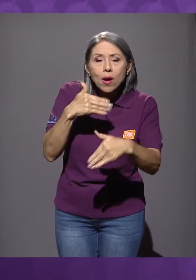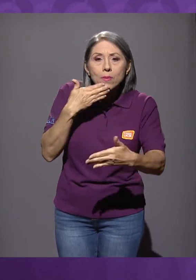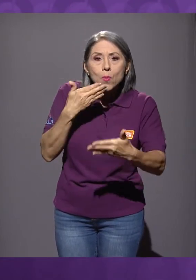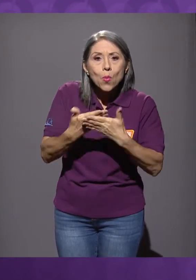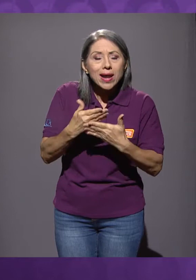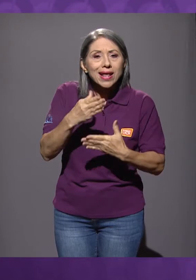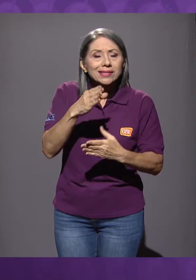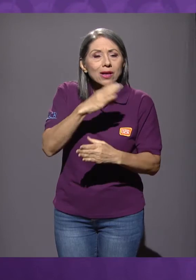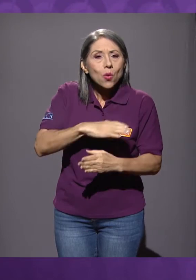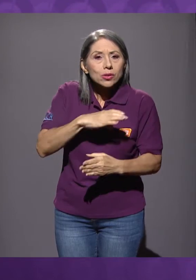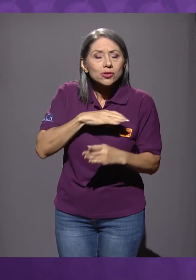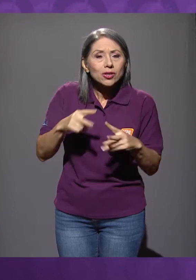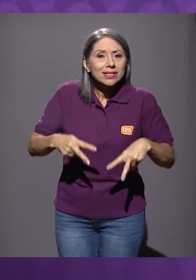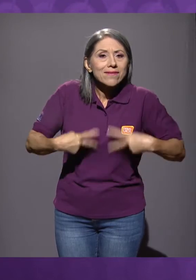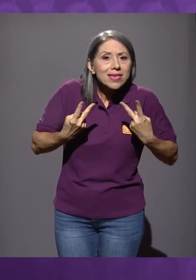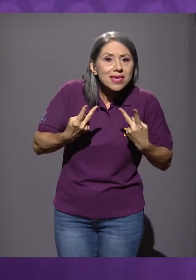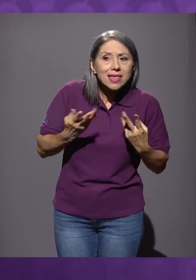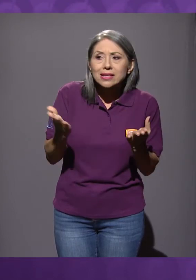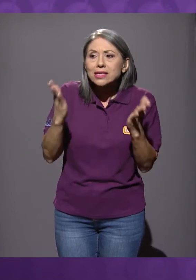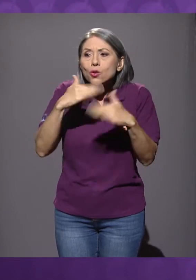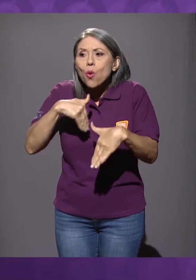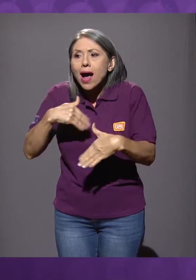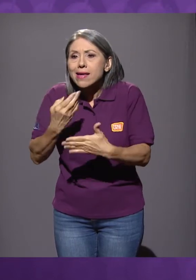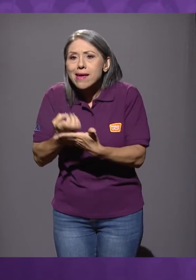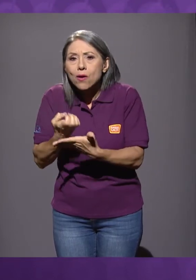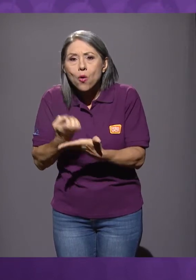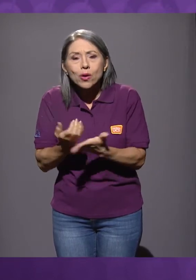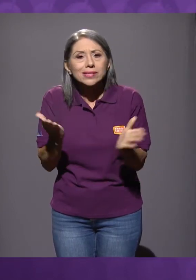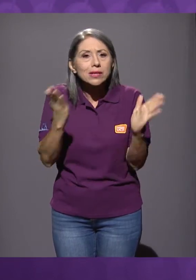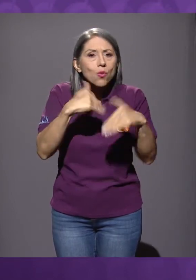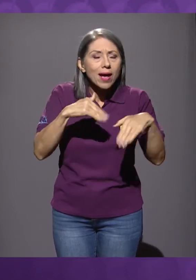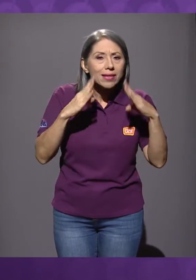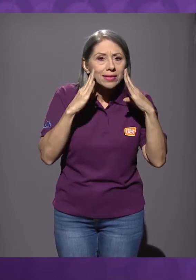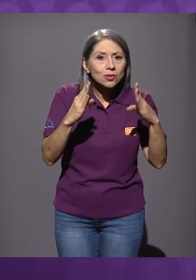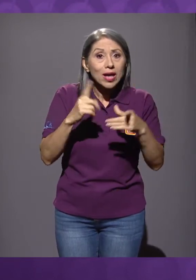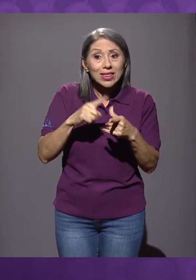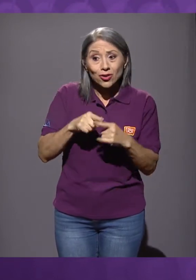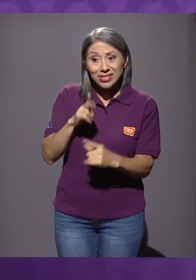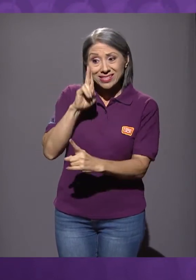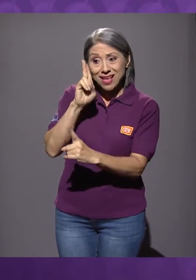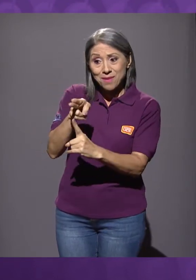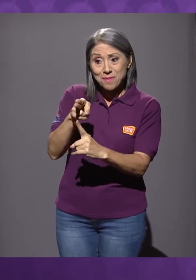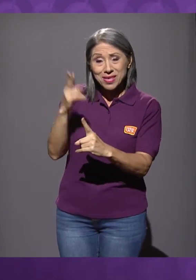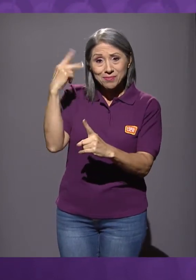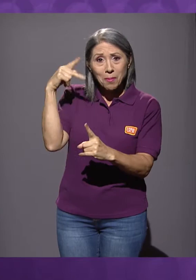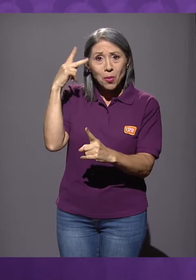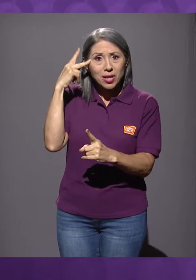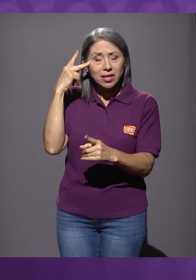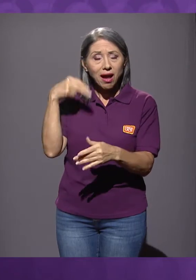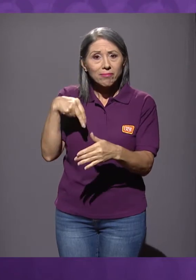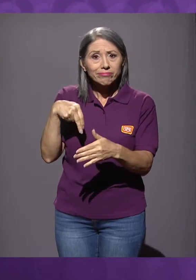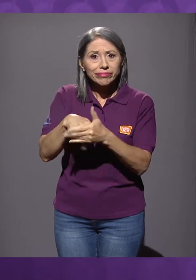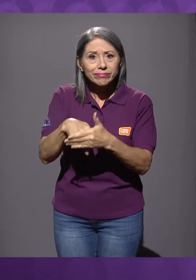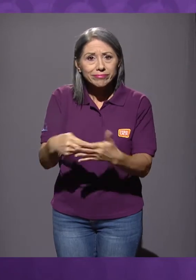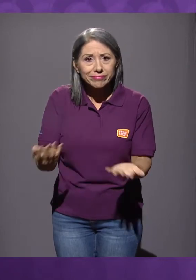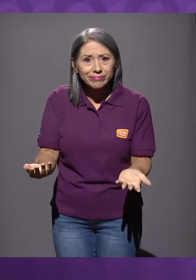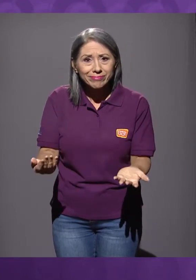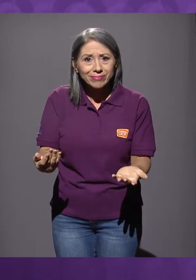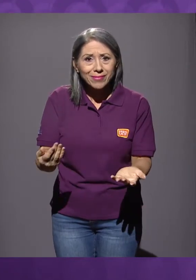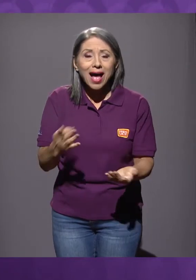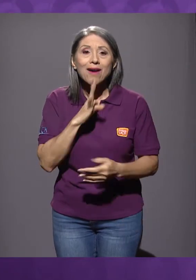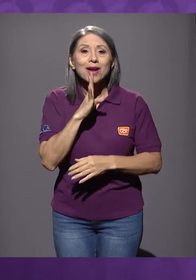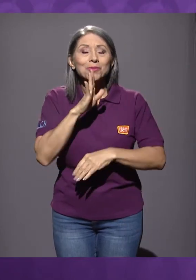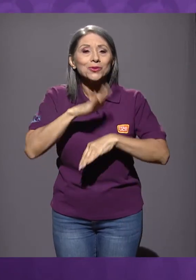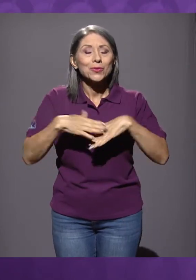condiciones económicas, si no hay servicios de atención, ¿verdad? Entonces, la misma política parece que se produce una zancadilla, porque hablamos de salud